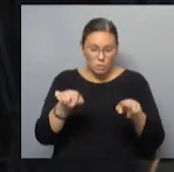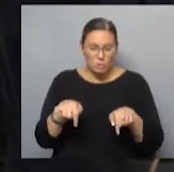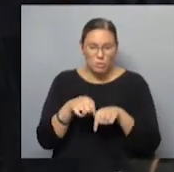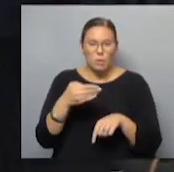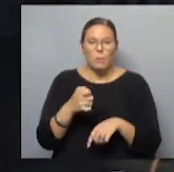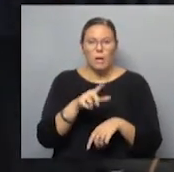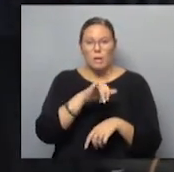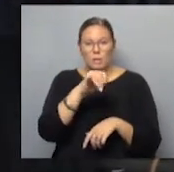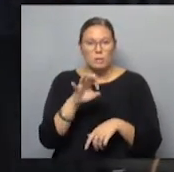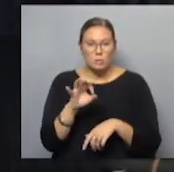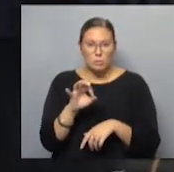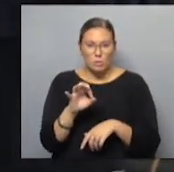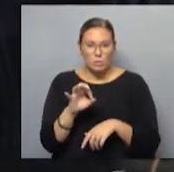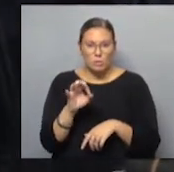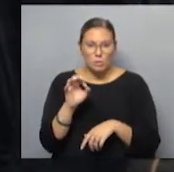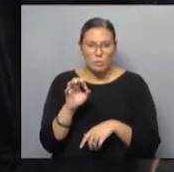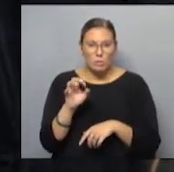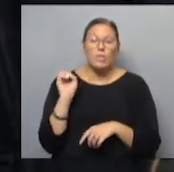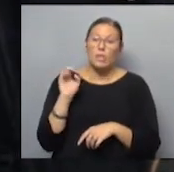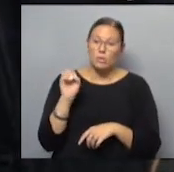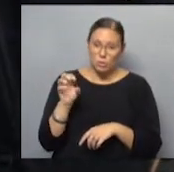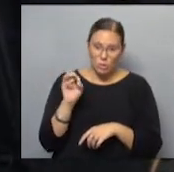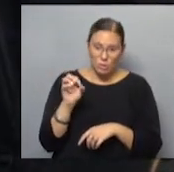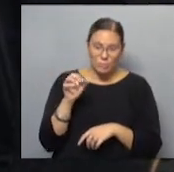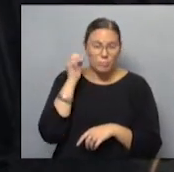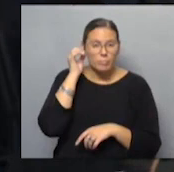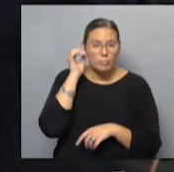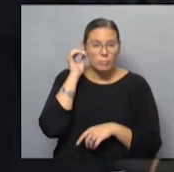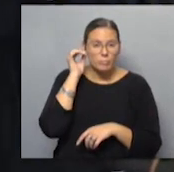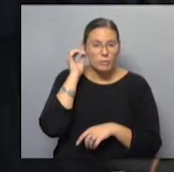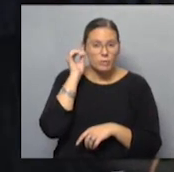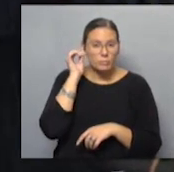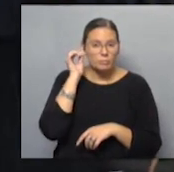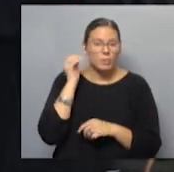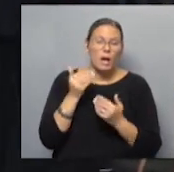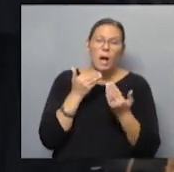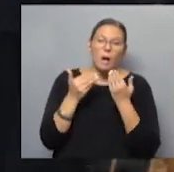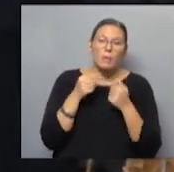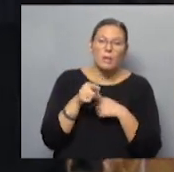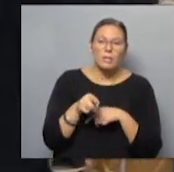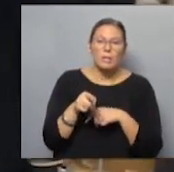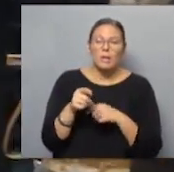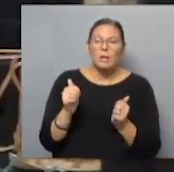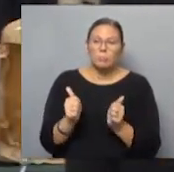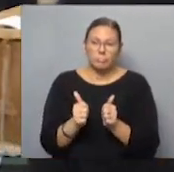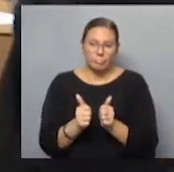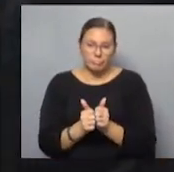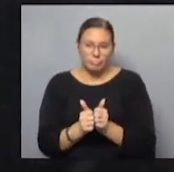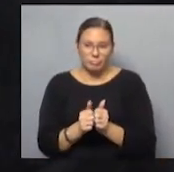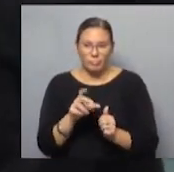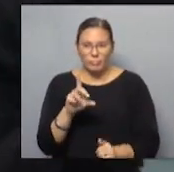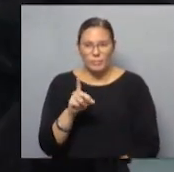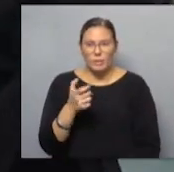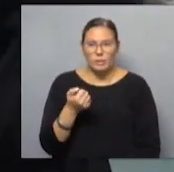Hugo Balzo de, el Auditorio Nacional del Sodre. Y para hablar un poco de eso, estoy aquí con